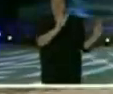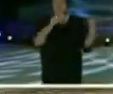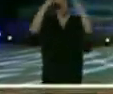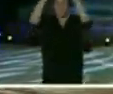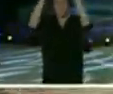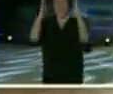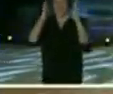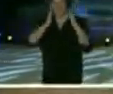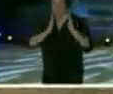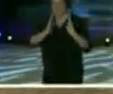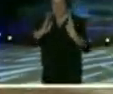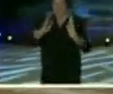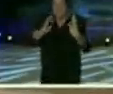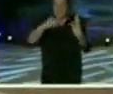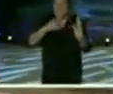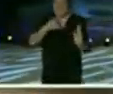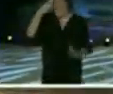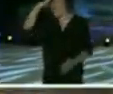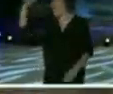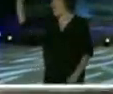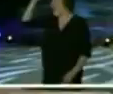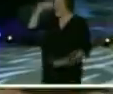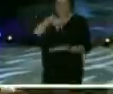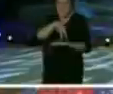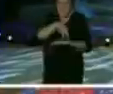reír. El pasillo en mi casa, escenario de mi